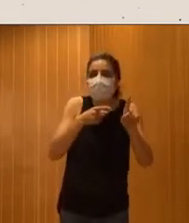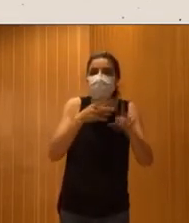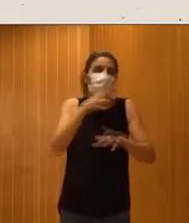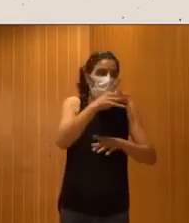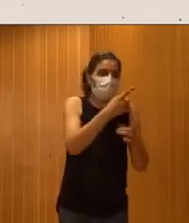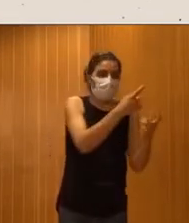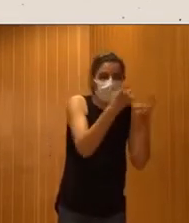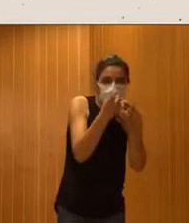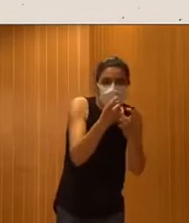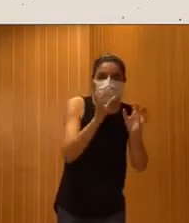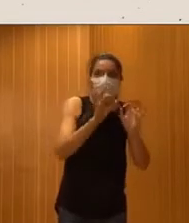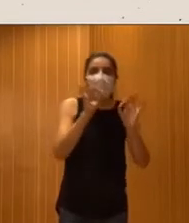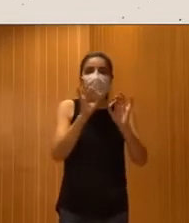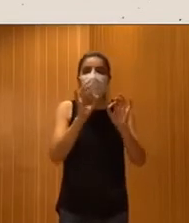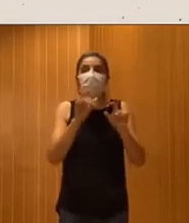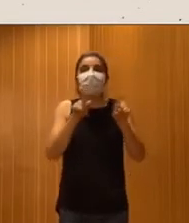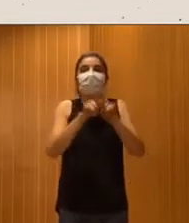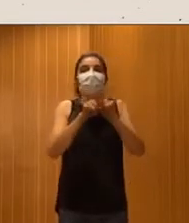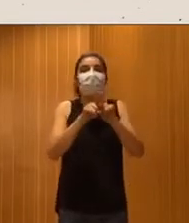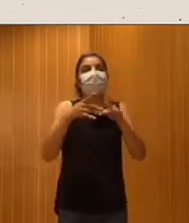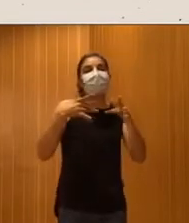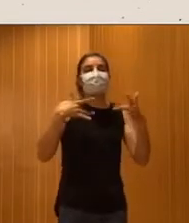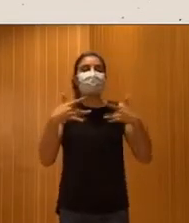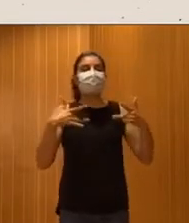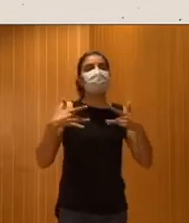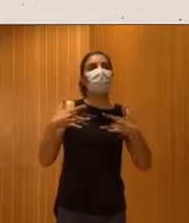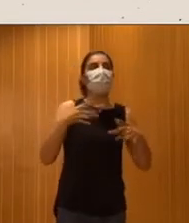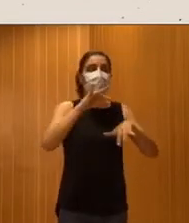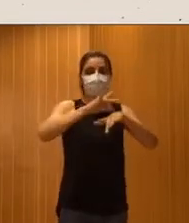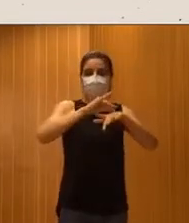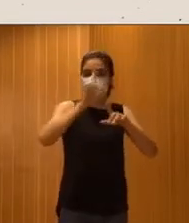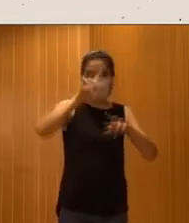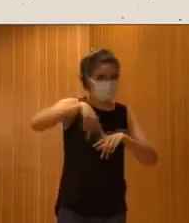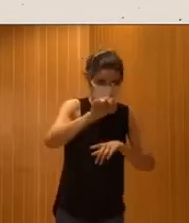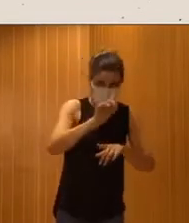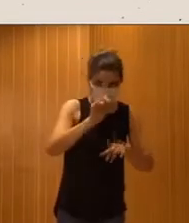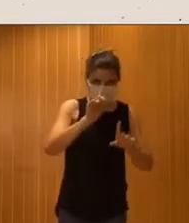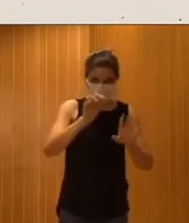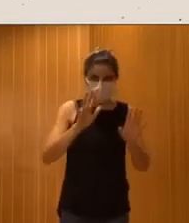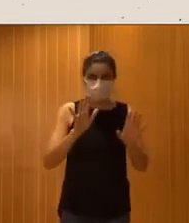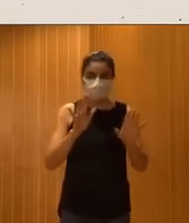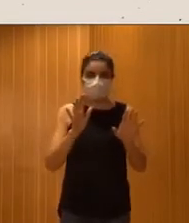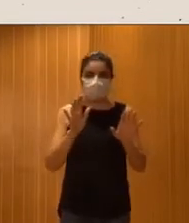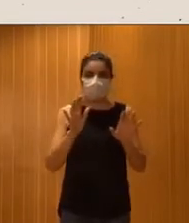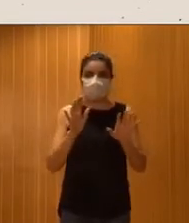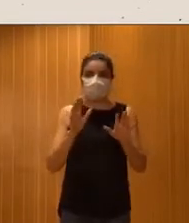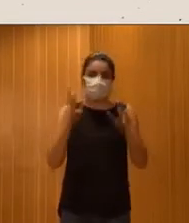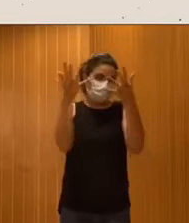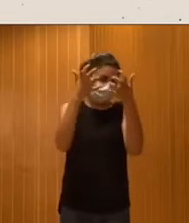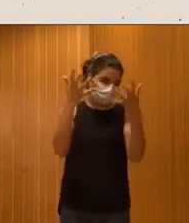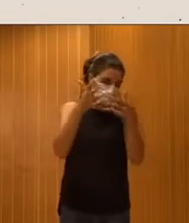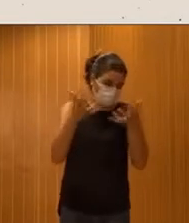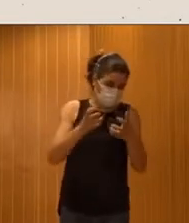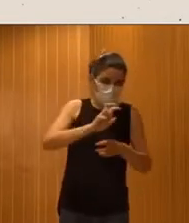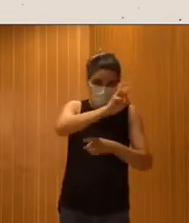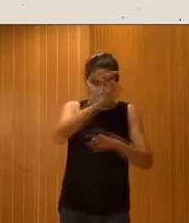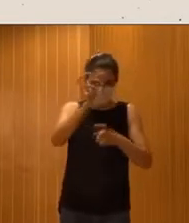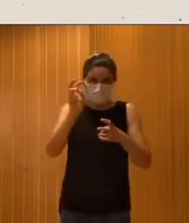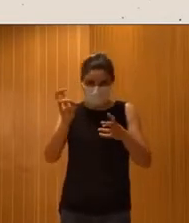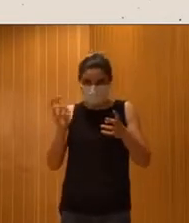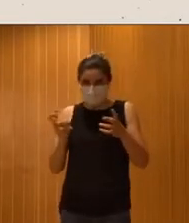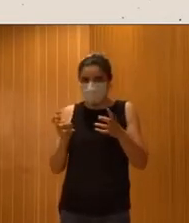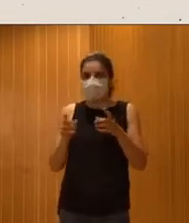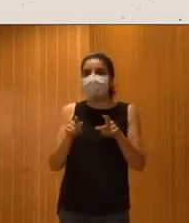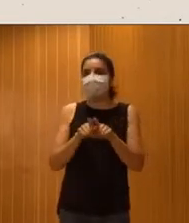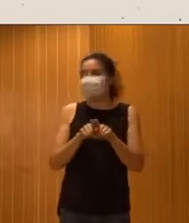conveniencia que no se requiere para tratar síntomas médicos. Luego, en varios textos